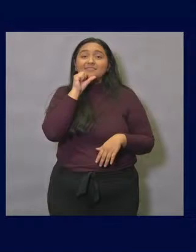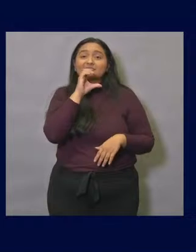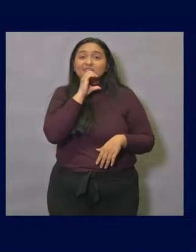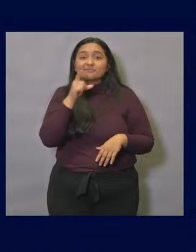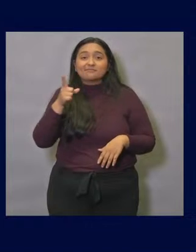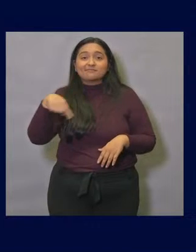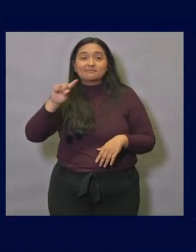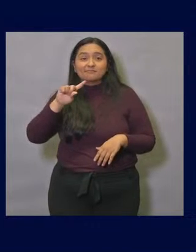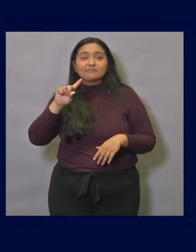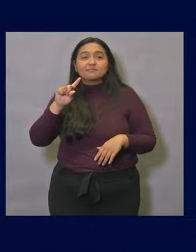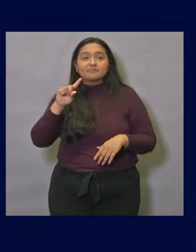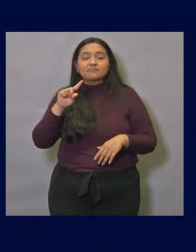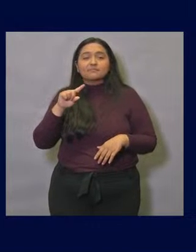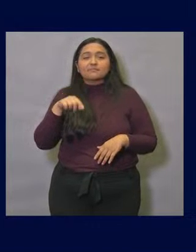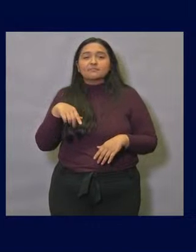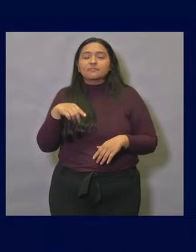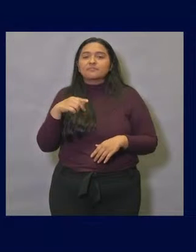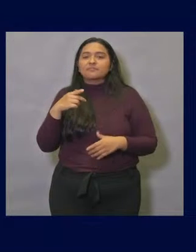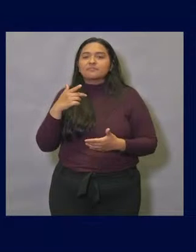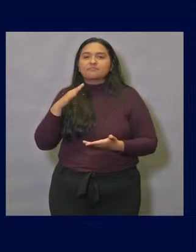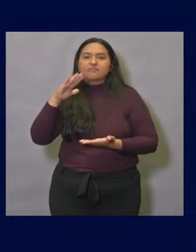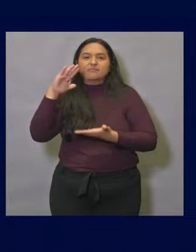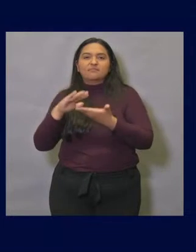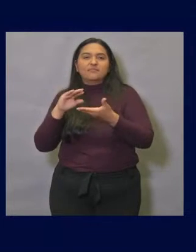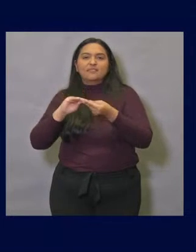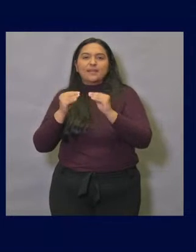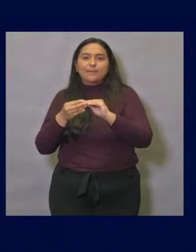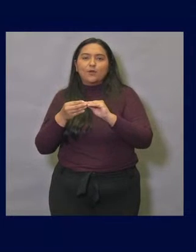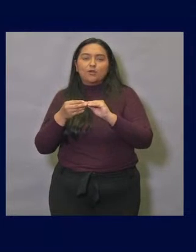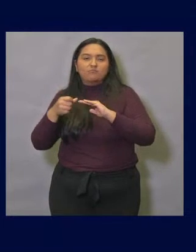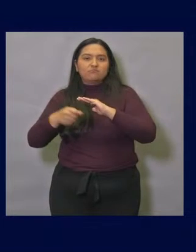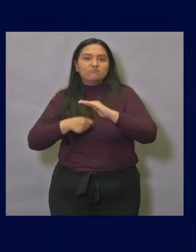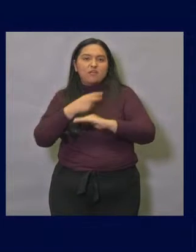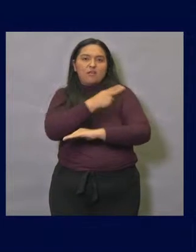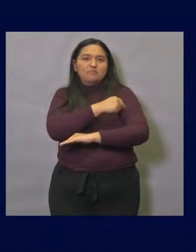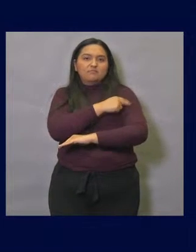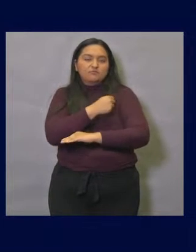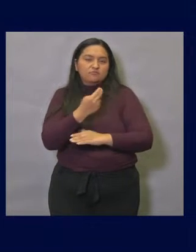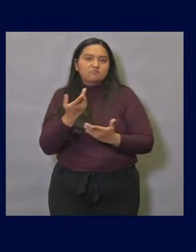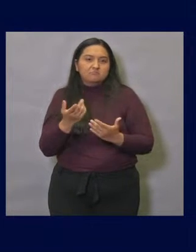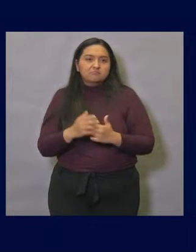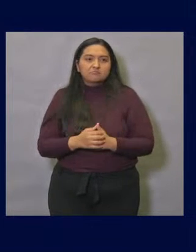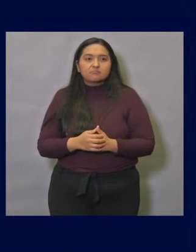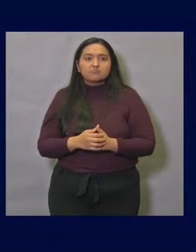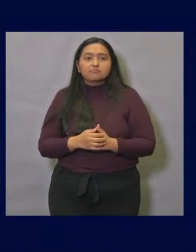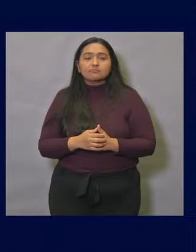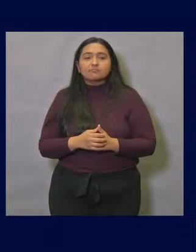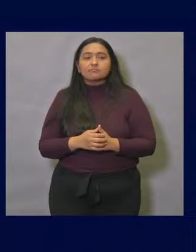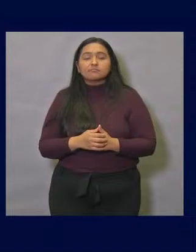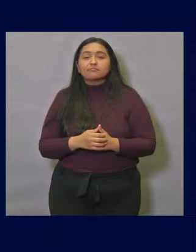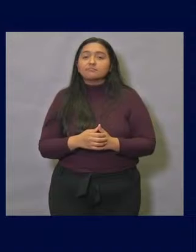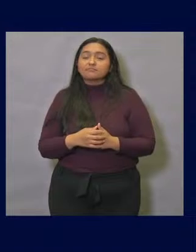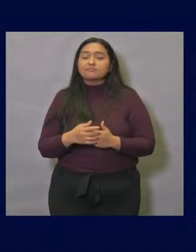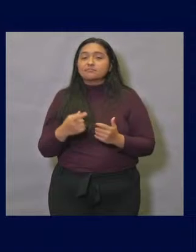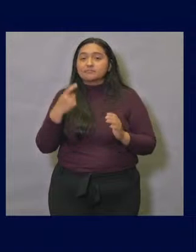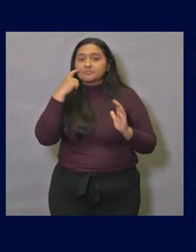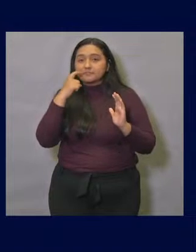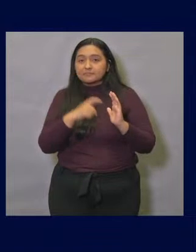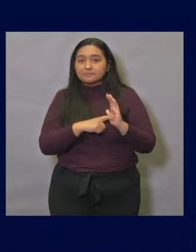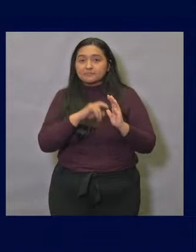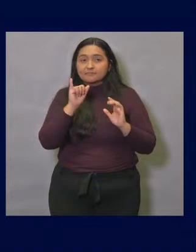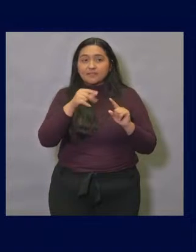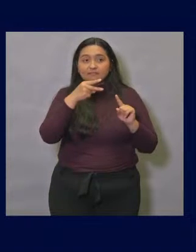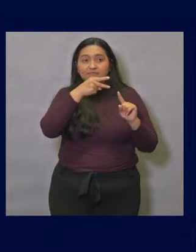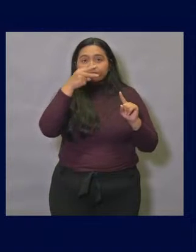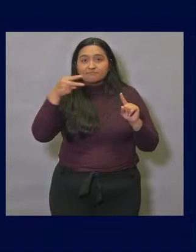proporción menor de todas las hospitalizaciones por COVID-19. Como muestra este gráfico, desde principios de